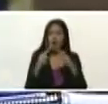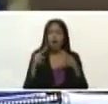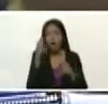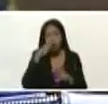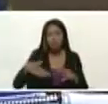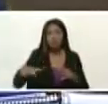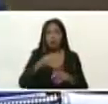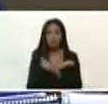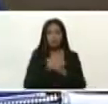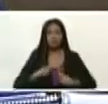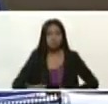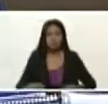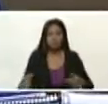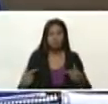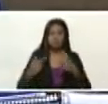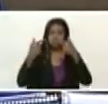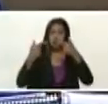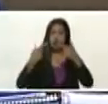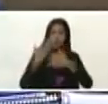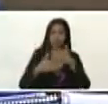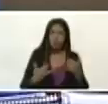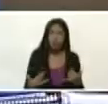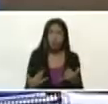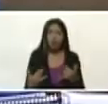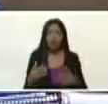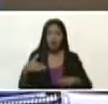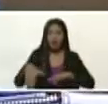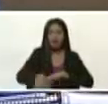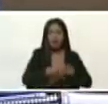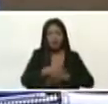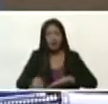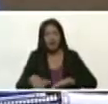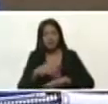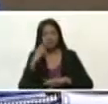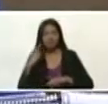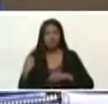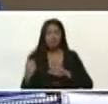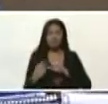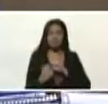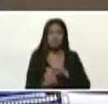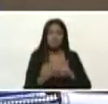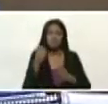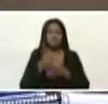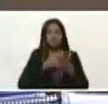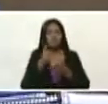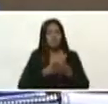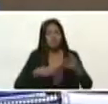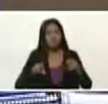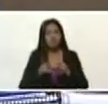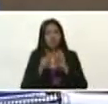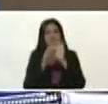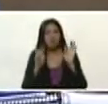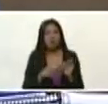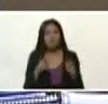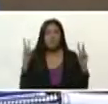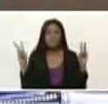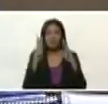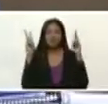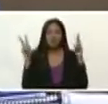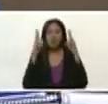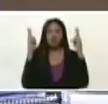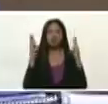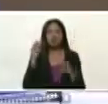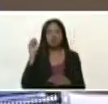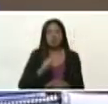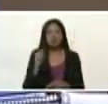Armada Nacional Bolivariana de frente, en la calle, de frente, luchando y victorioso. Así